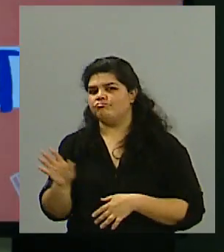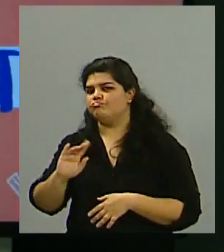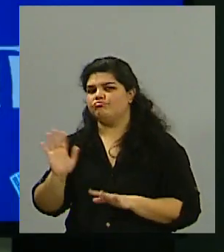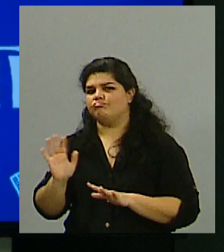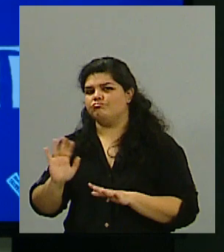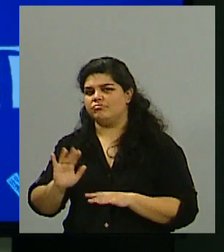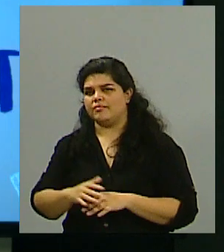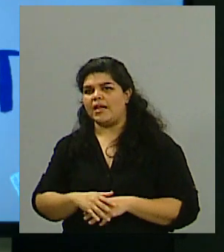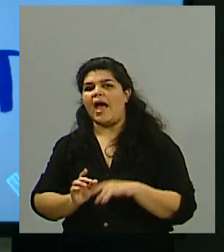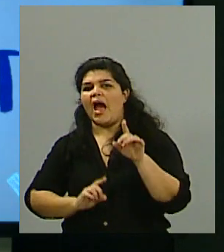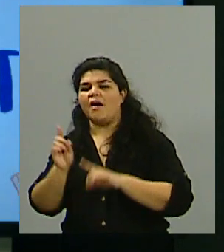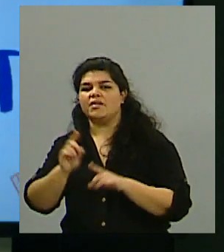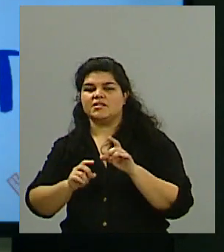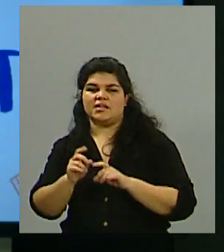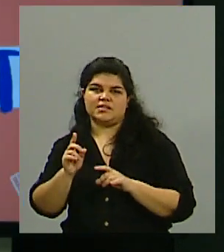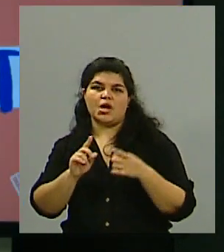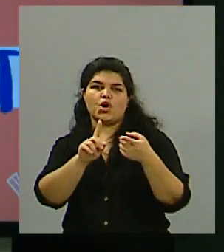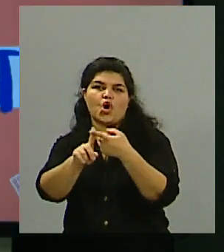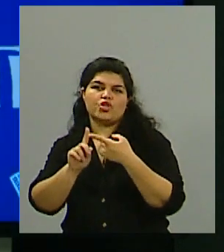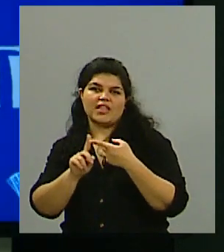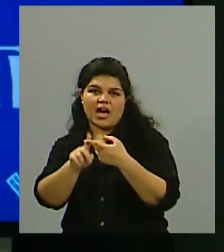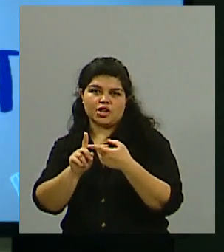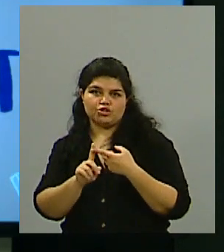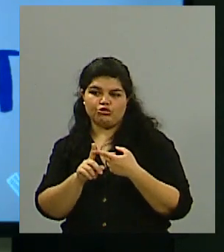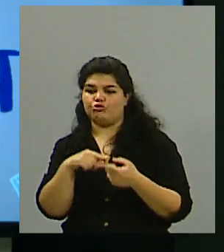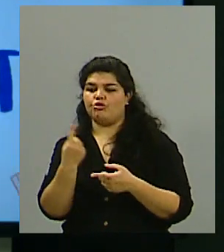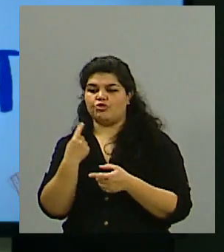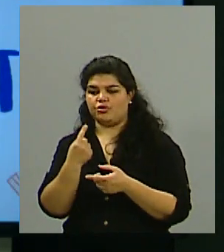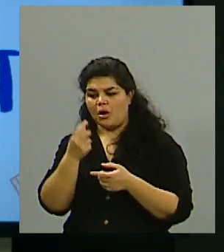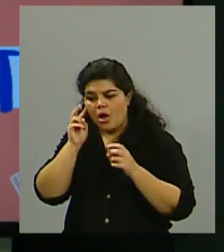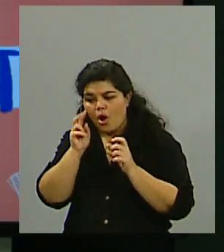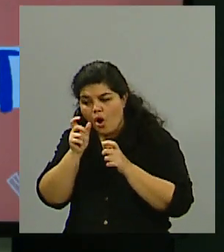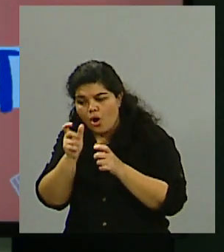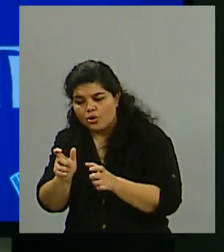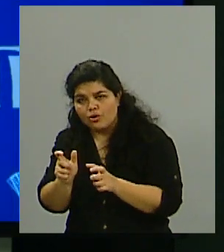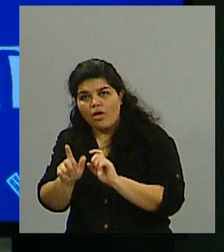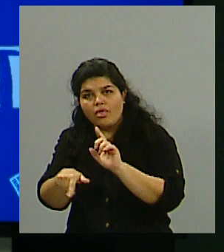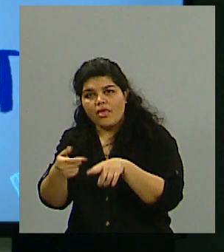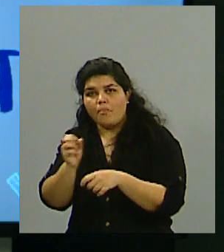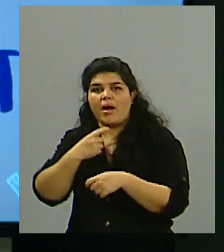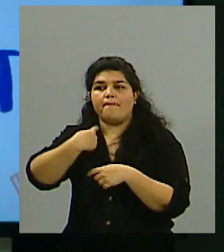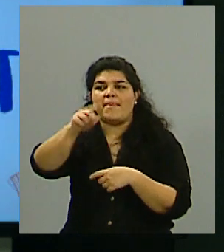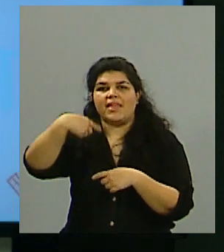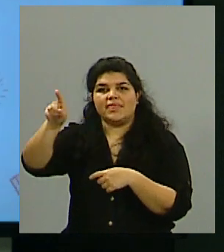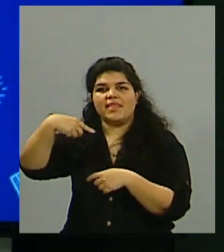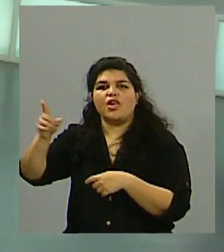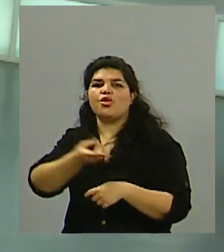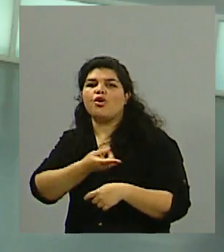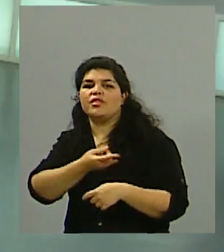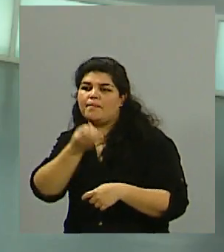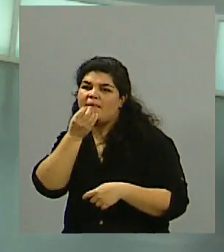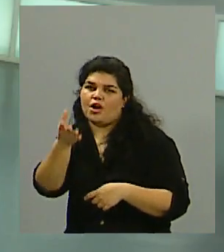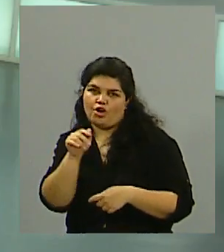consulta y nosotros los guiamos también a qué otro especialista lo puede ver como para ver si hace falta alguna otra cosa o empezar a trabajarlo.